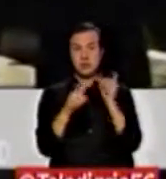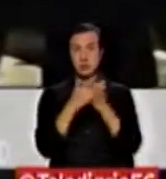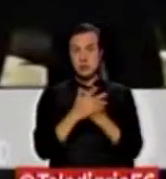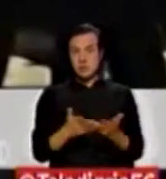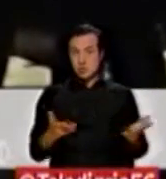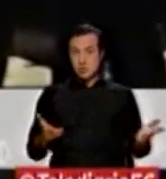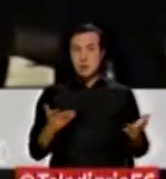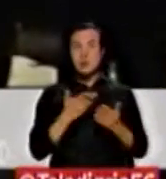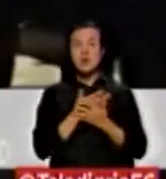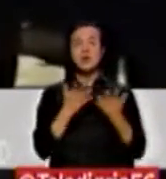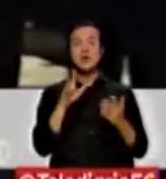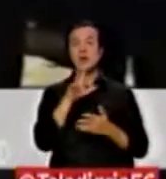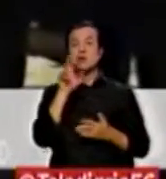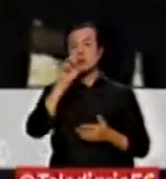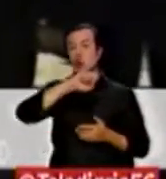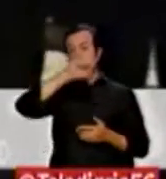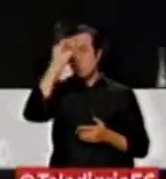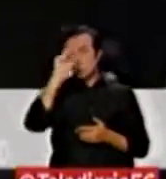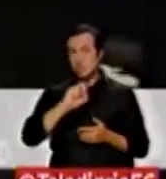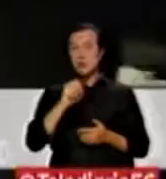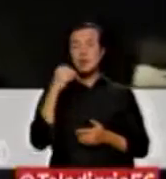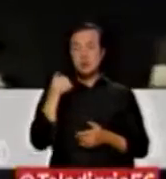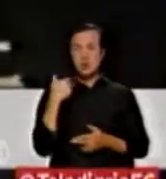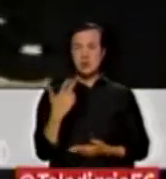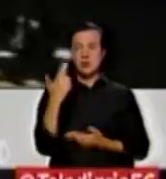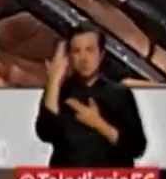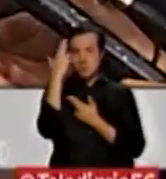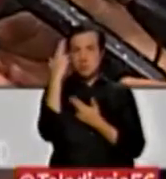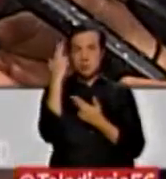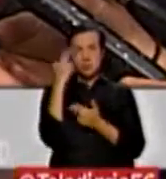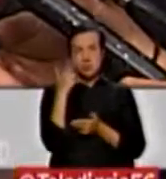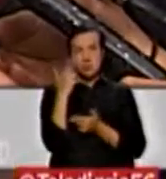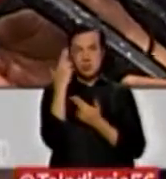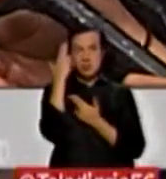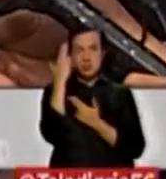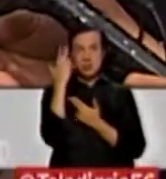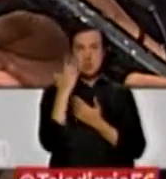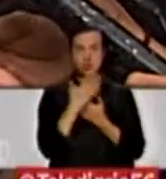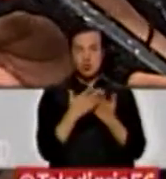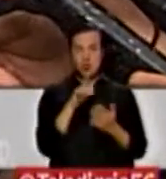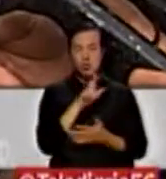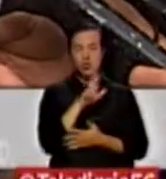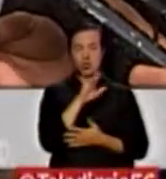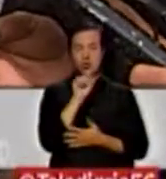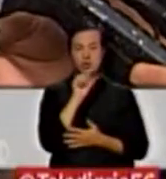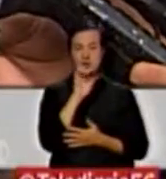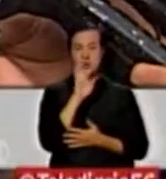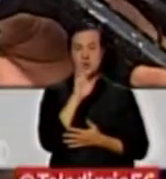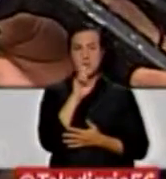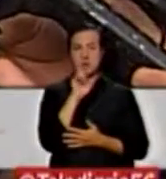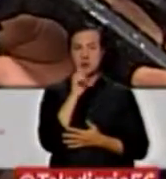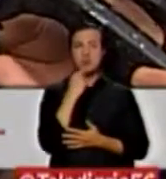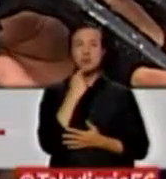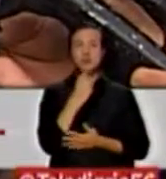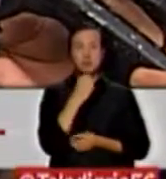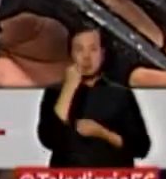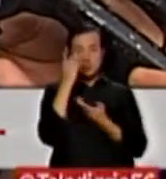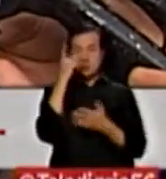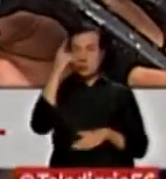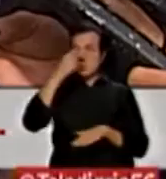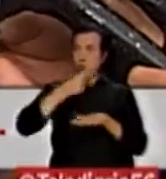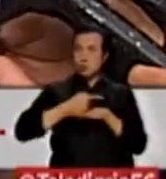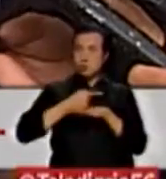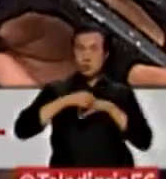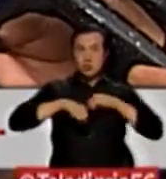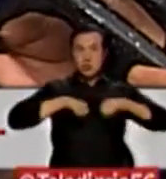De ellas, el 30% contaba con armamento letal. El señor coronel Luis Castro ha manifestado que de acuerdo a las órdenes de